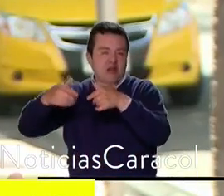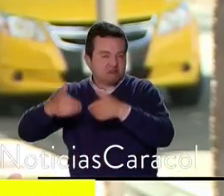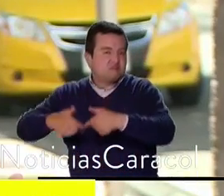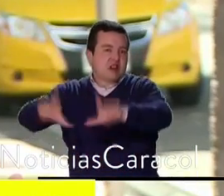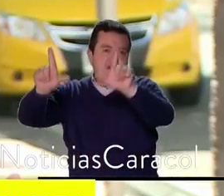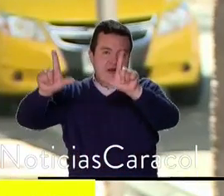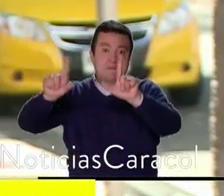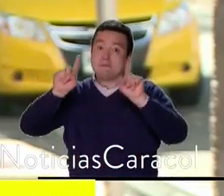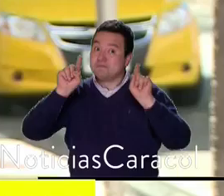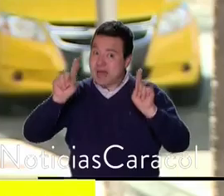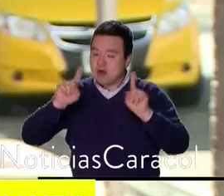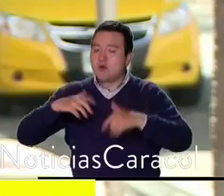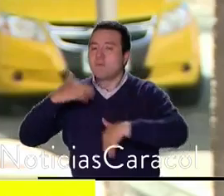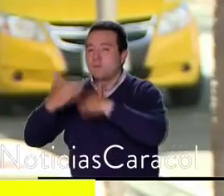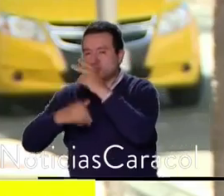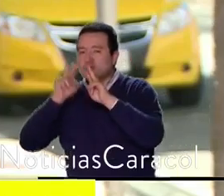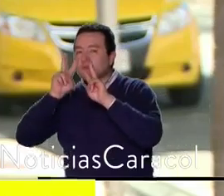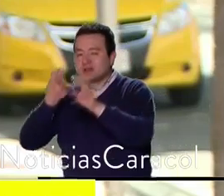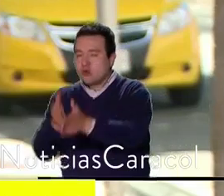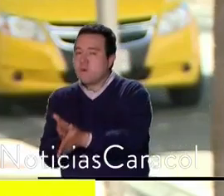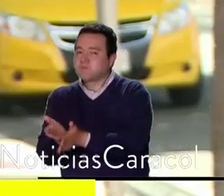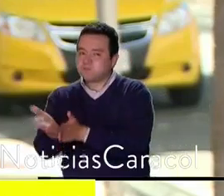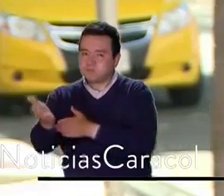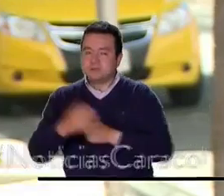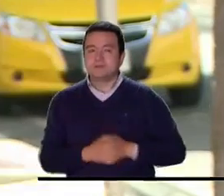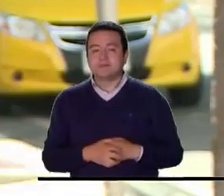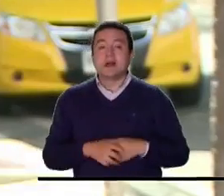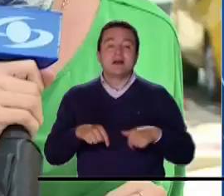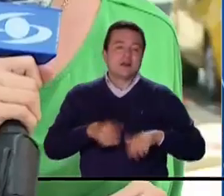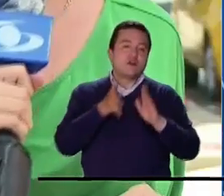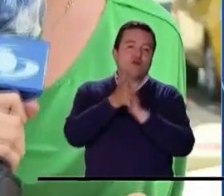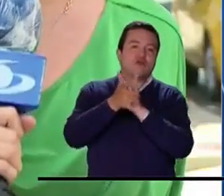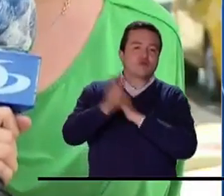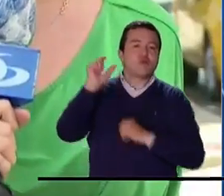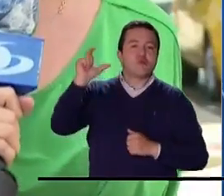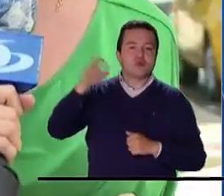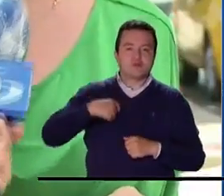obstante, continúa el proceso investigativo. En la información desde Cúcuta, Juliet Cano, Noticias Caracol.